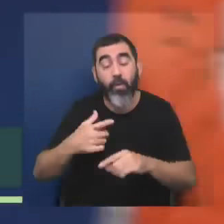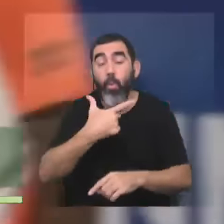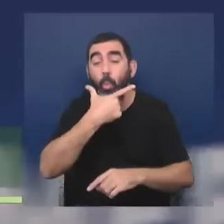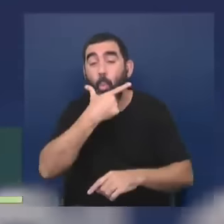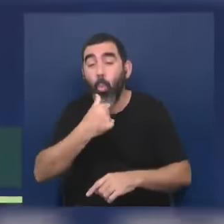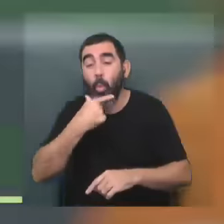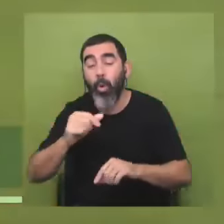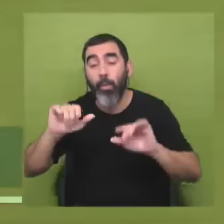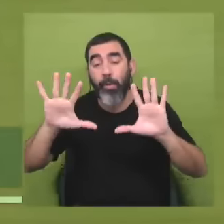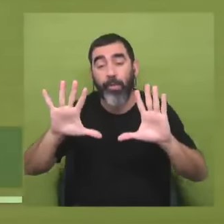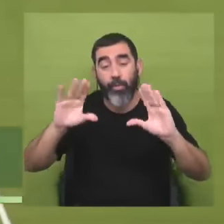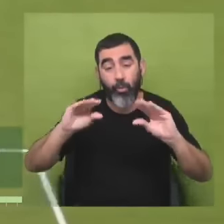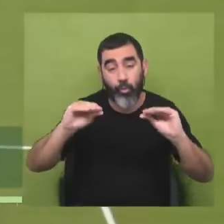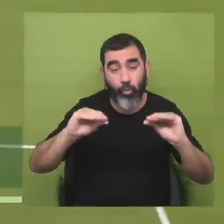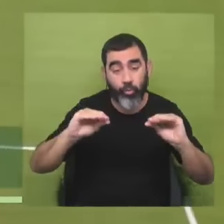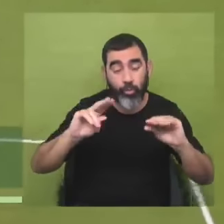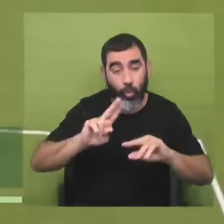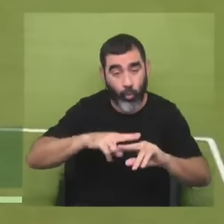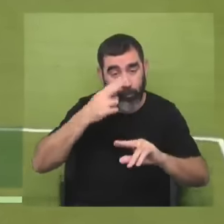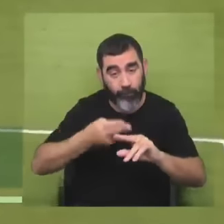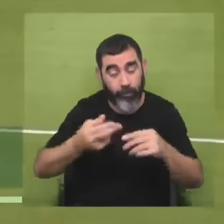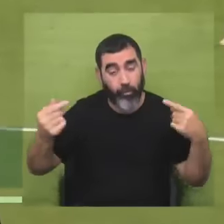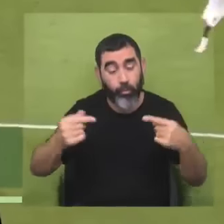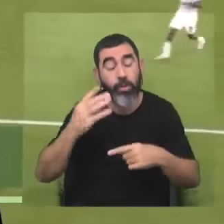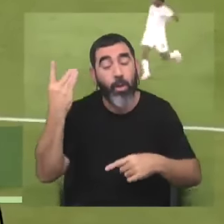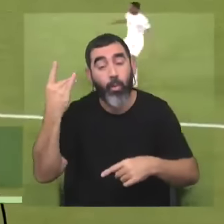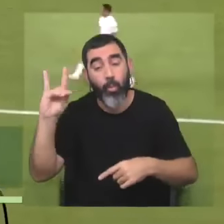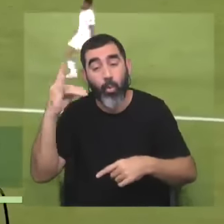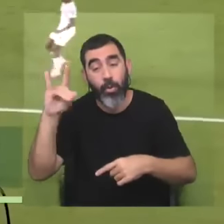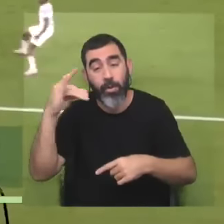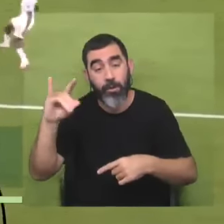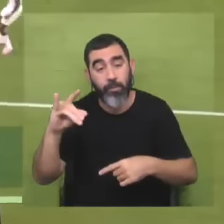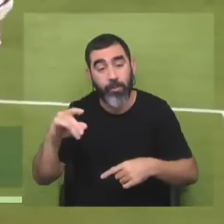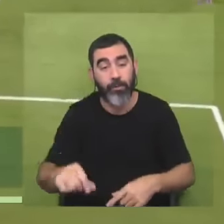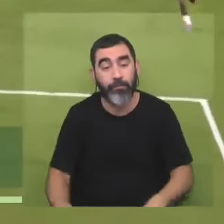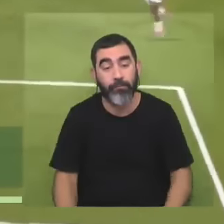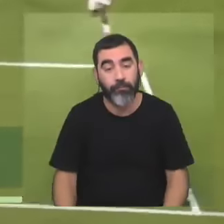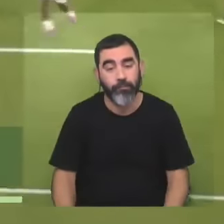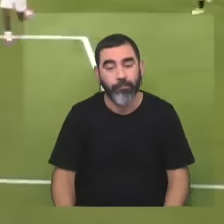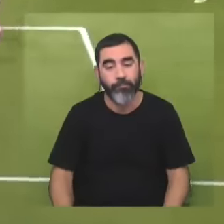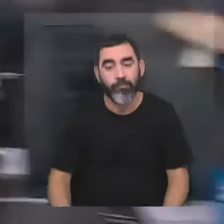cuando desde las 22 horas se enfrente a Bolivia en New